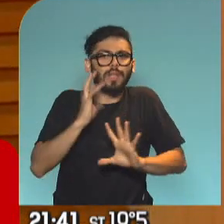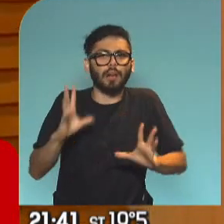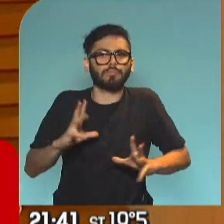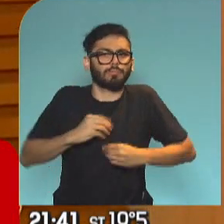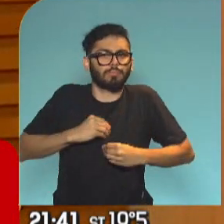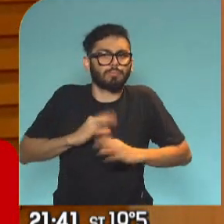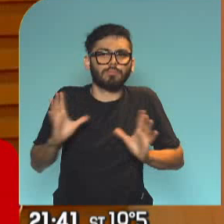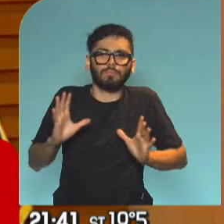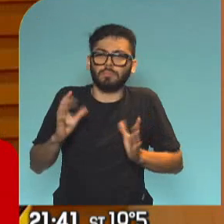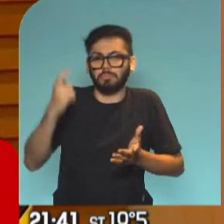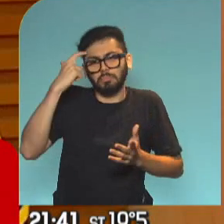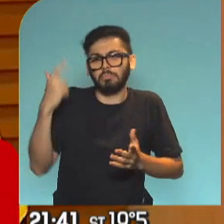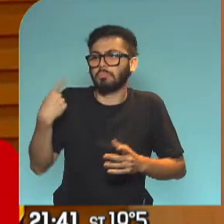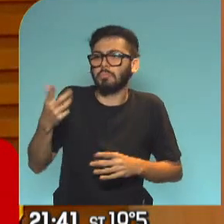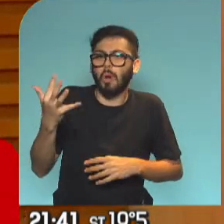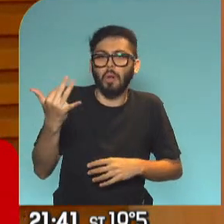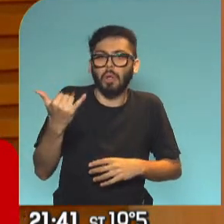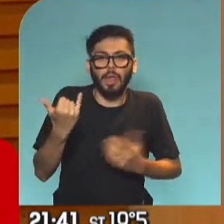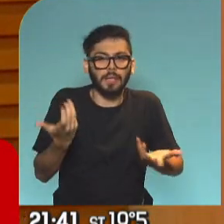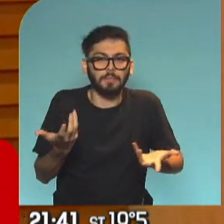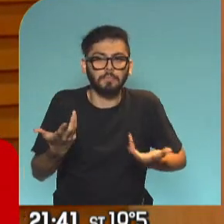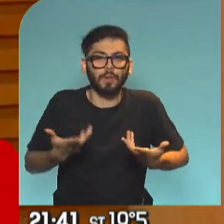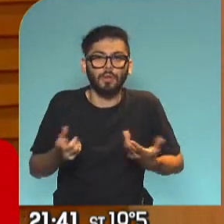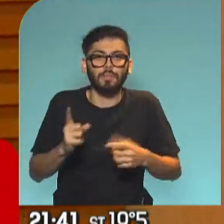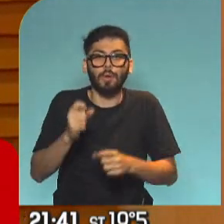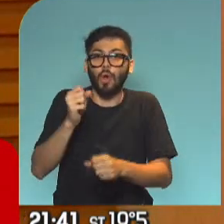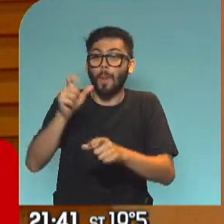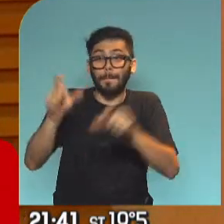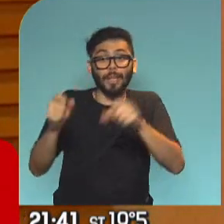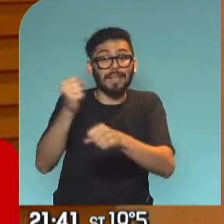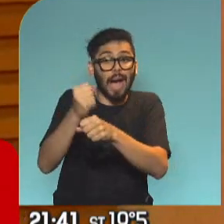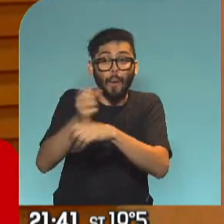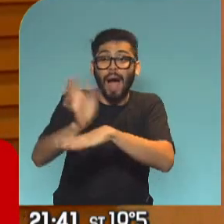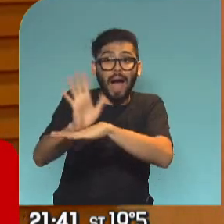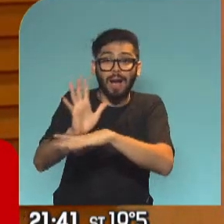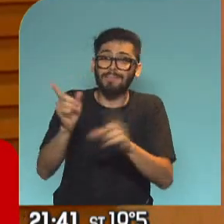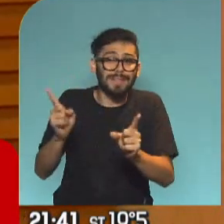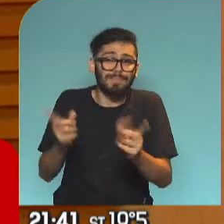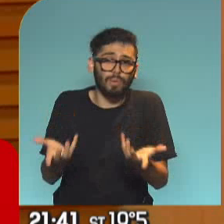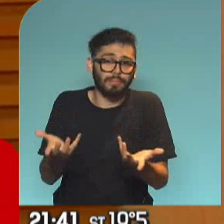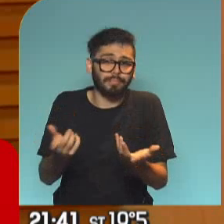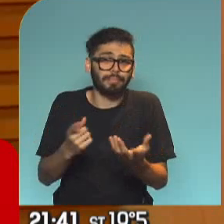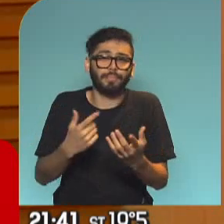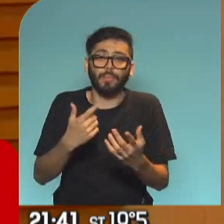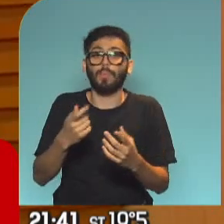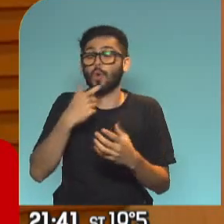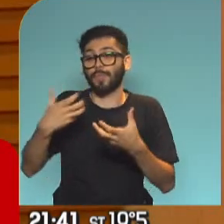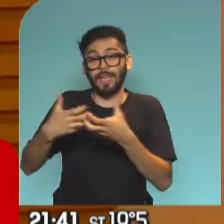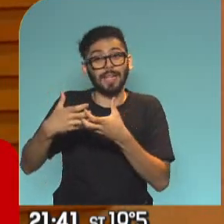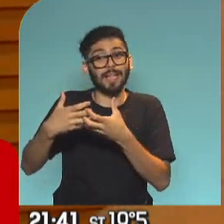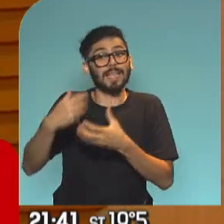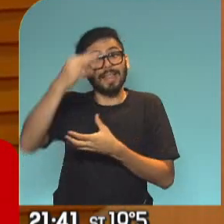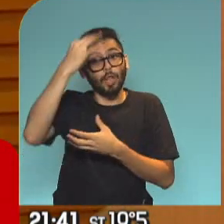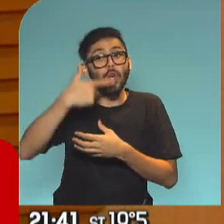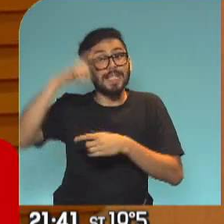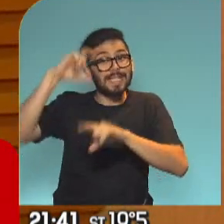de nuestro hábito cotidiano, no queda exento el trabajo entre los artistas. En nuestro caso, en Sex, que era un espectáculo absolutamente de contacto,